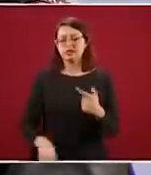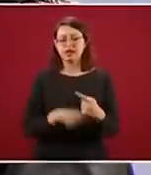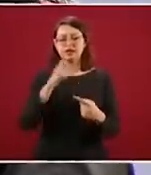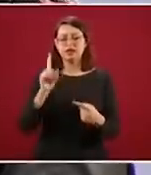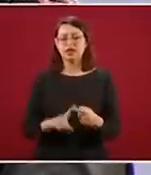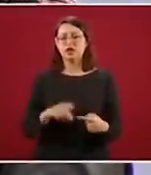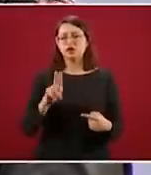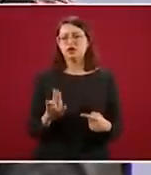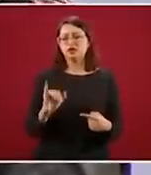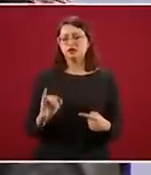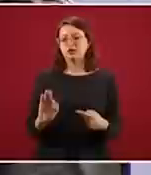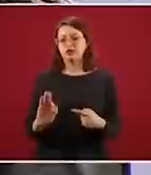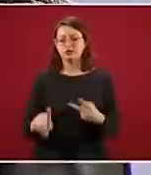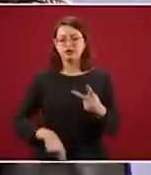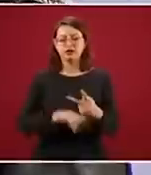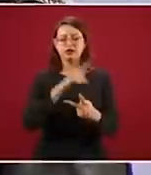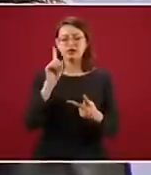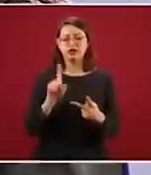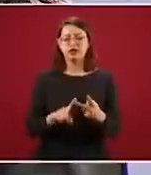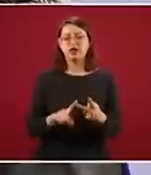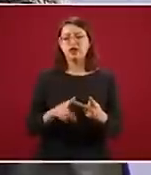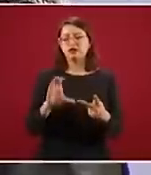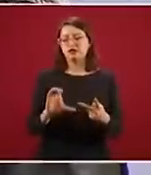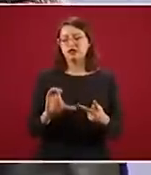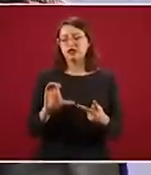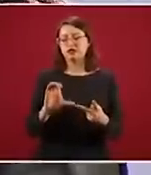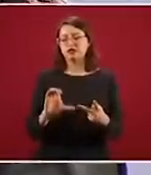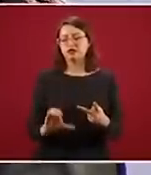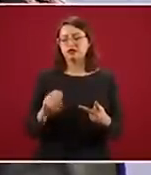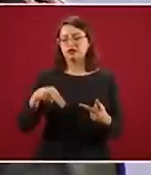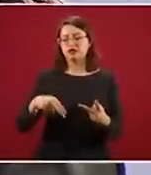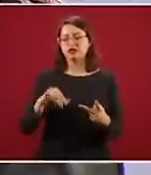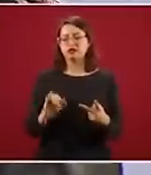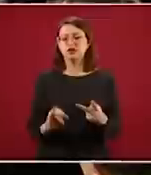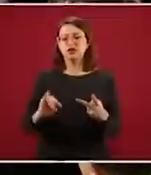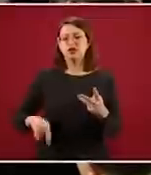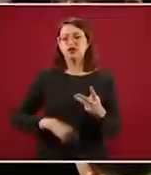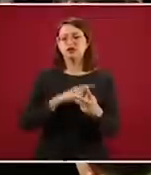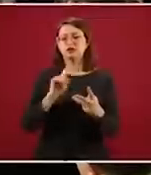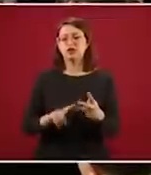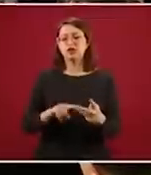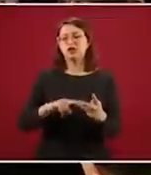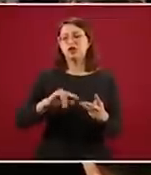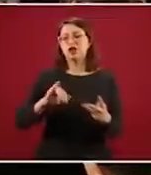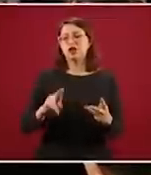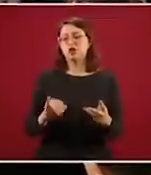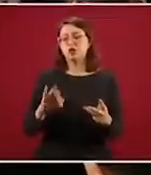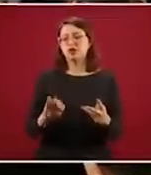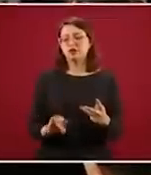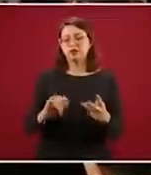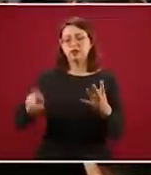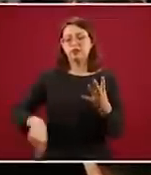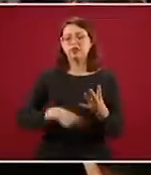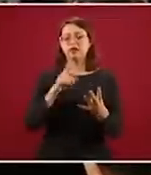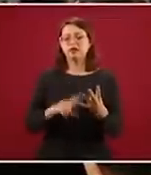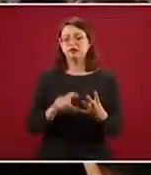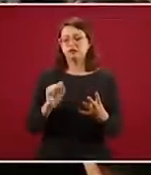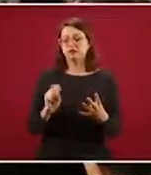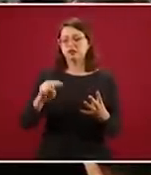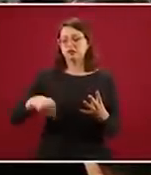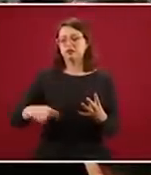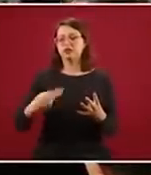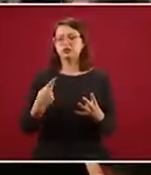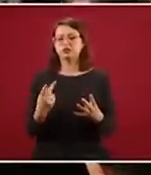Inteligencia, Centro Nacional de Inteligencia, la UIF y el Sistema Nacional de Protección Civil, desde luego